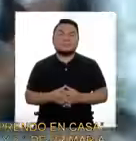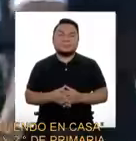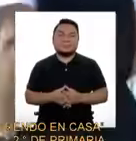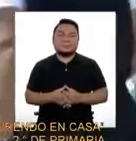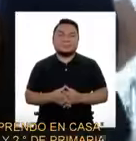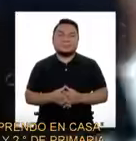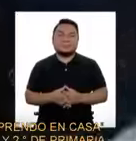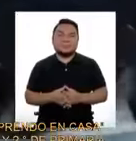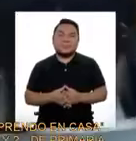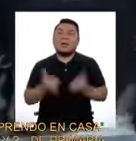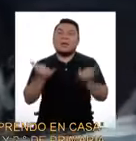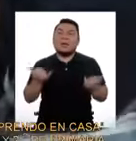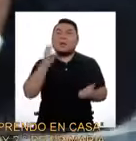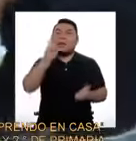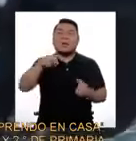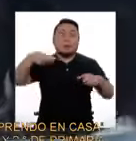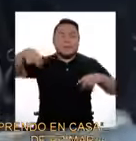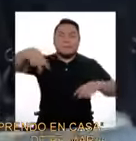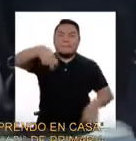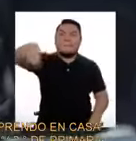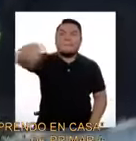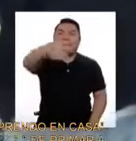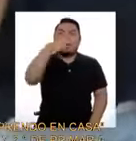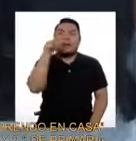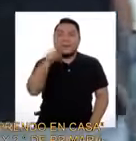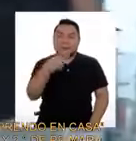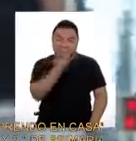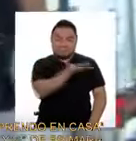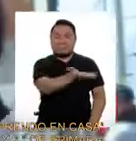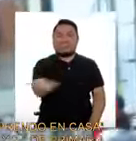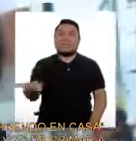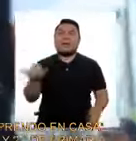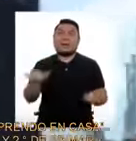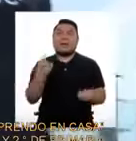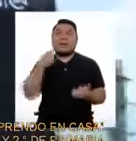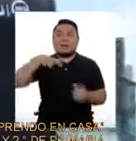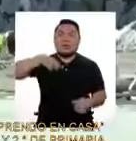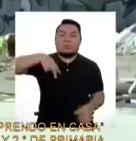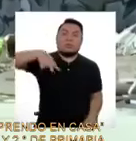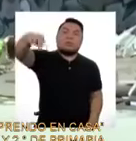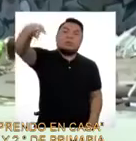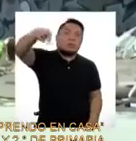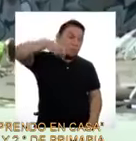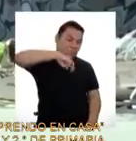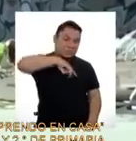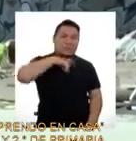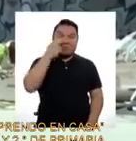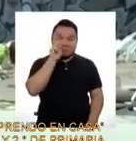A ver, ven, vamos a hacer un recorrido por acá, de acá hasta allá, y vamos a hacer de ida y vuelta, ¿ya?